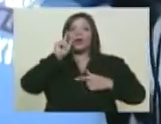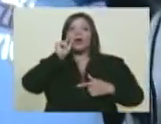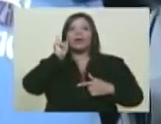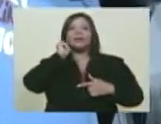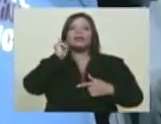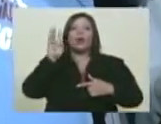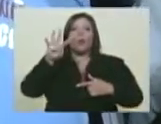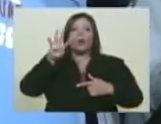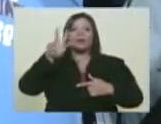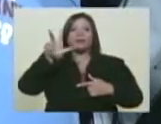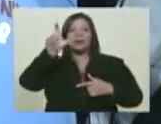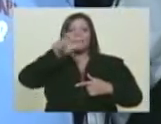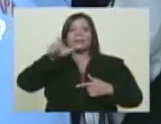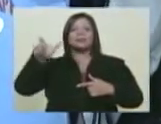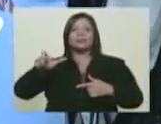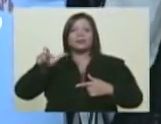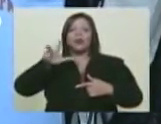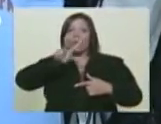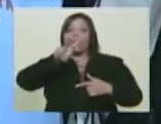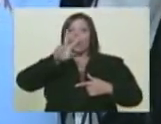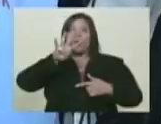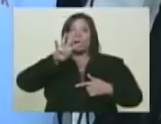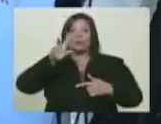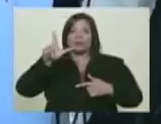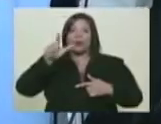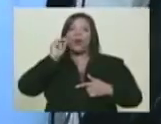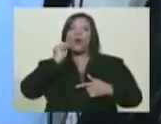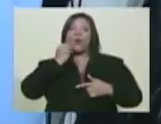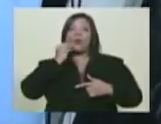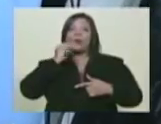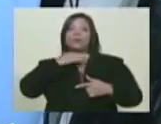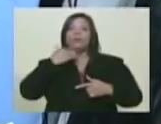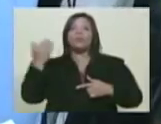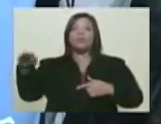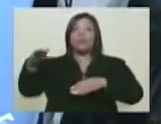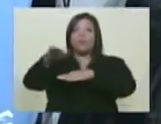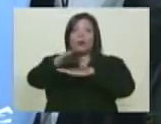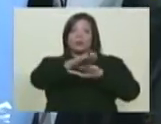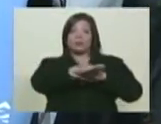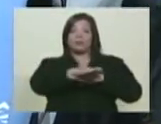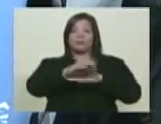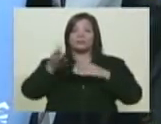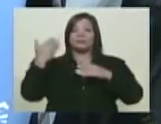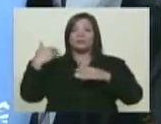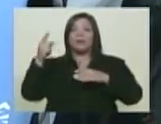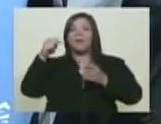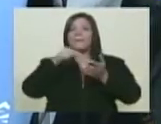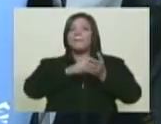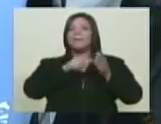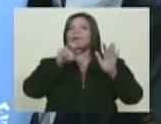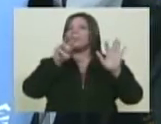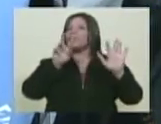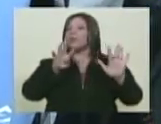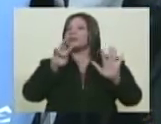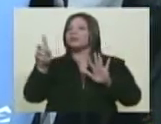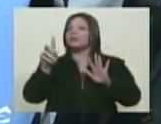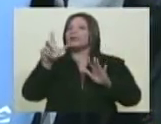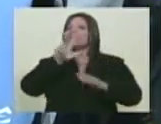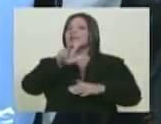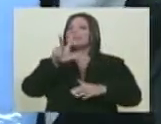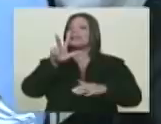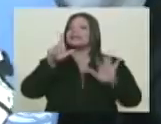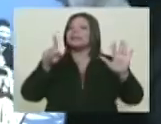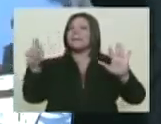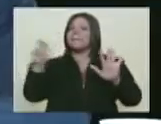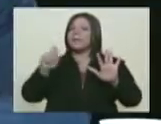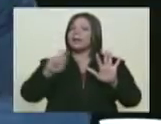Ayotzinapa. Los 43. ¿Qué, cuál es la otra cifra? 1095 días, 36 meses.